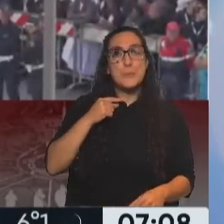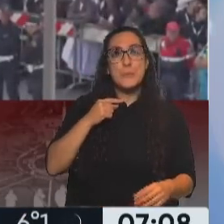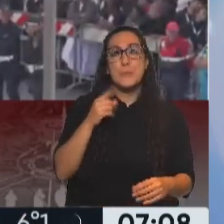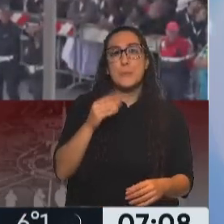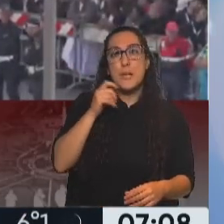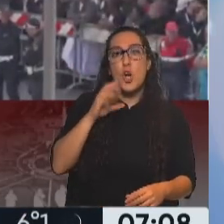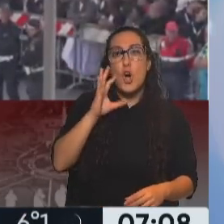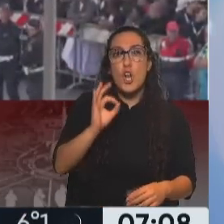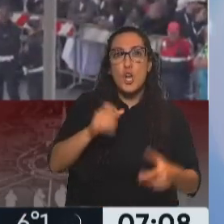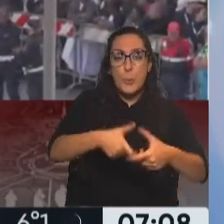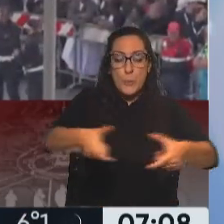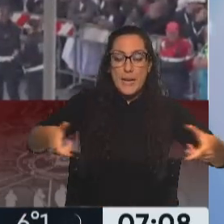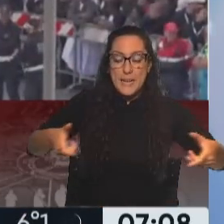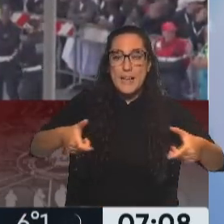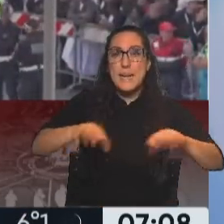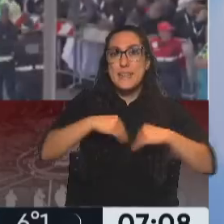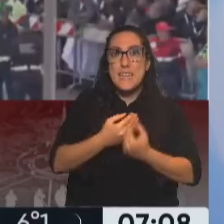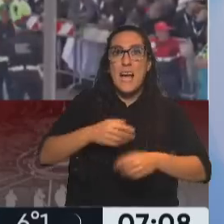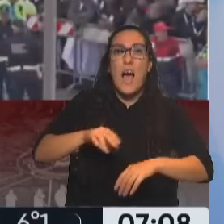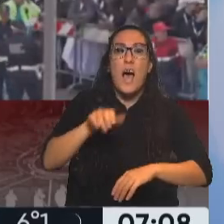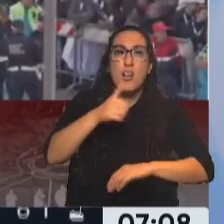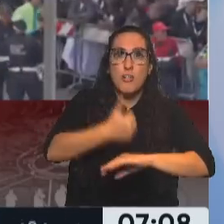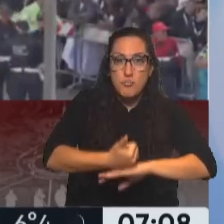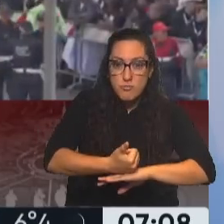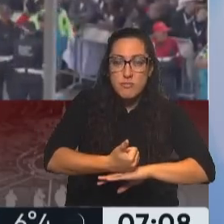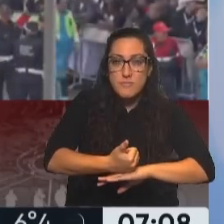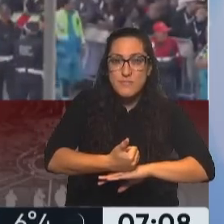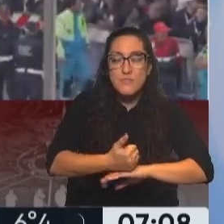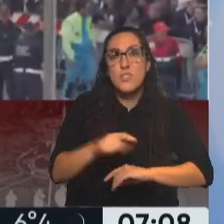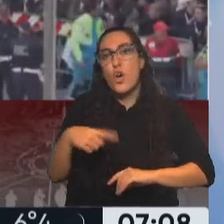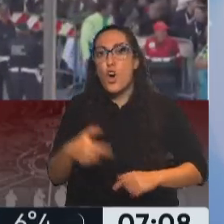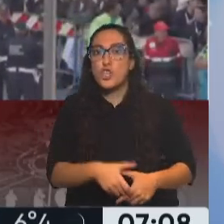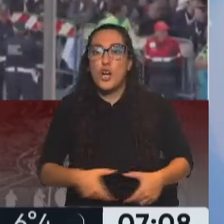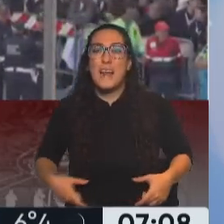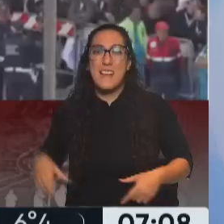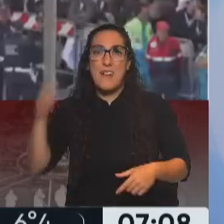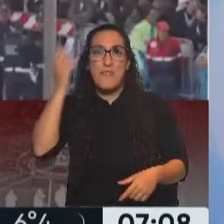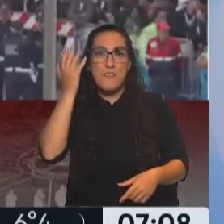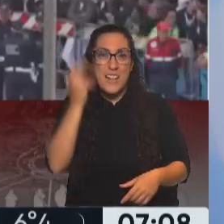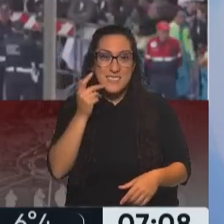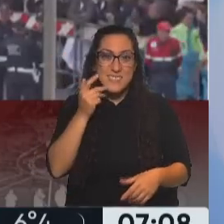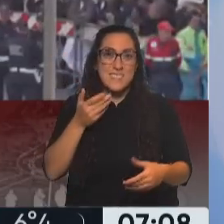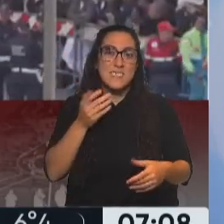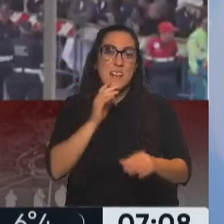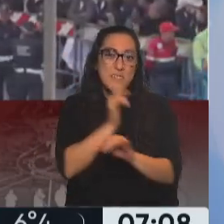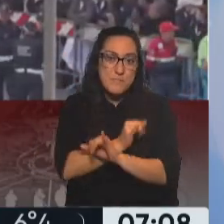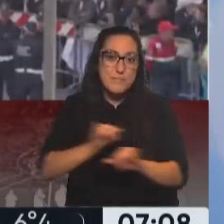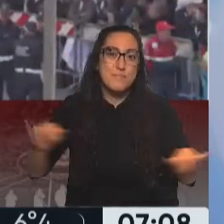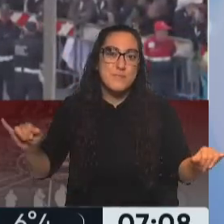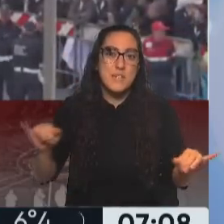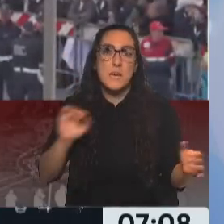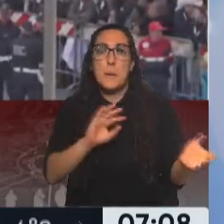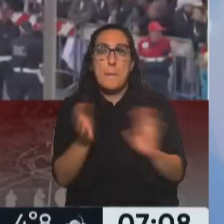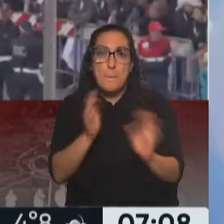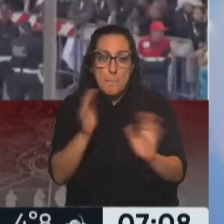el balcón del Vaticano, anunciado por un cardenal francés que tenía una pronuncia bastante parecida